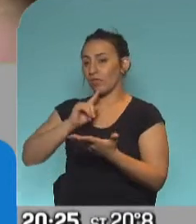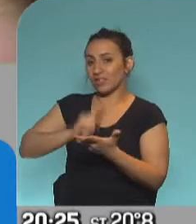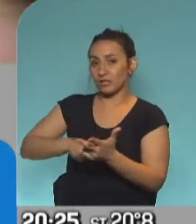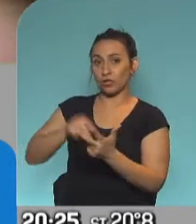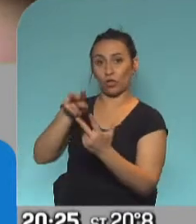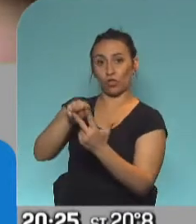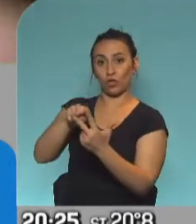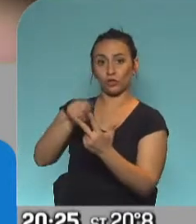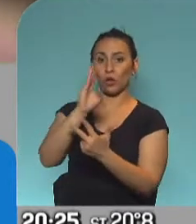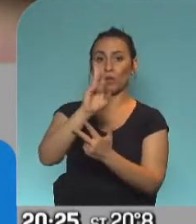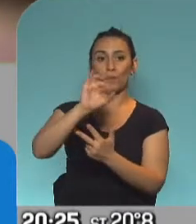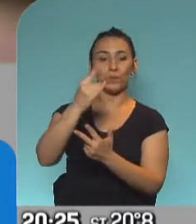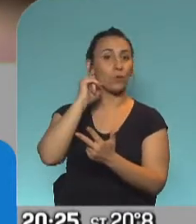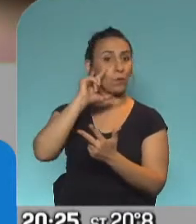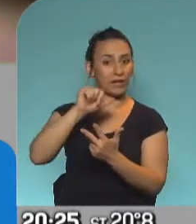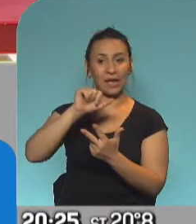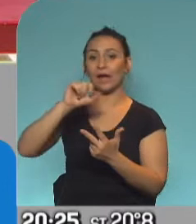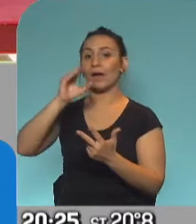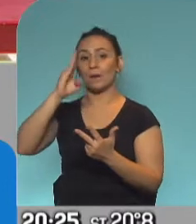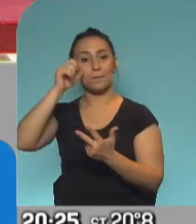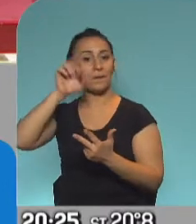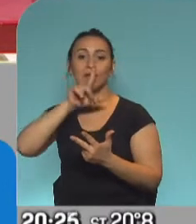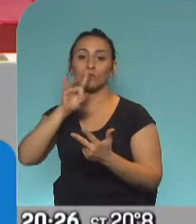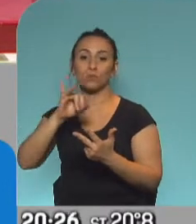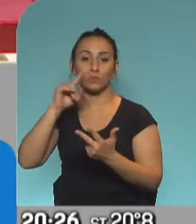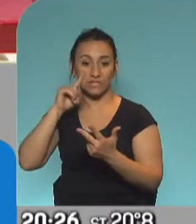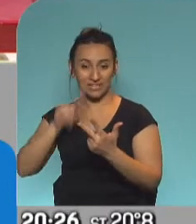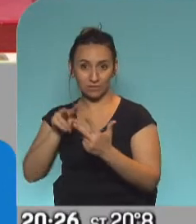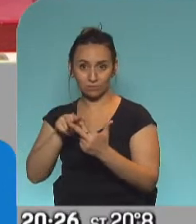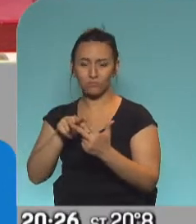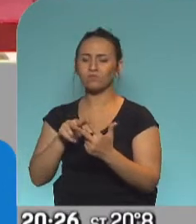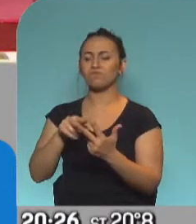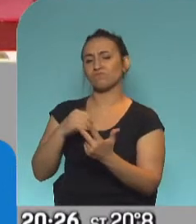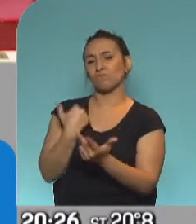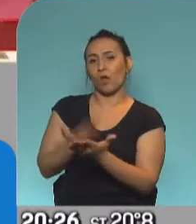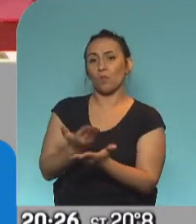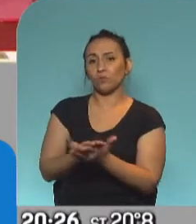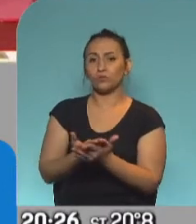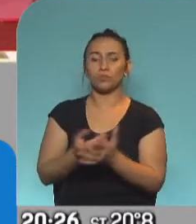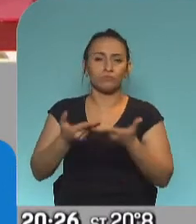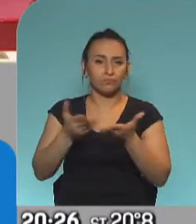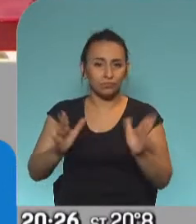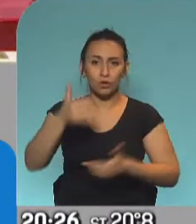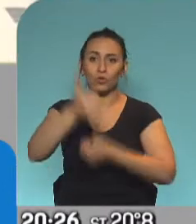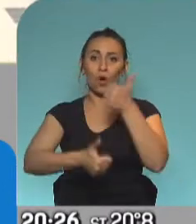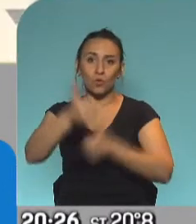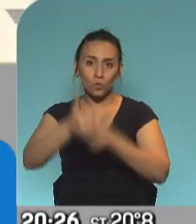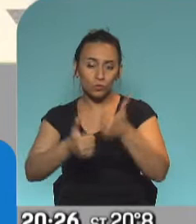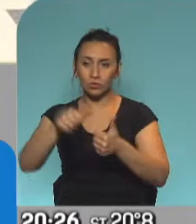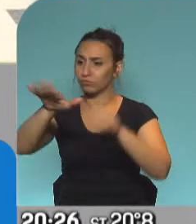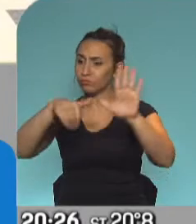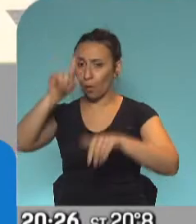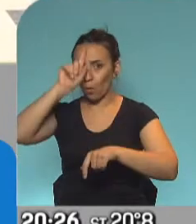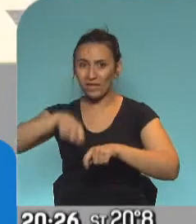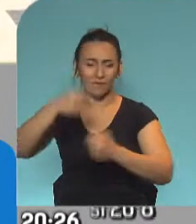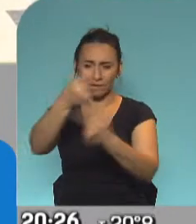Bertuzzi, dispuso la apertura de un concurso para que se designe en ese lugar a un juez de manera definitiva.